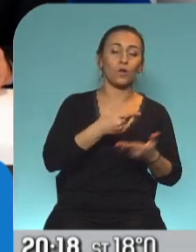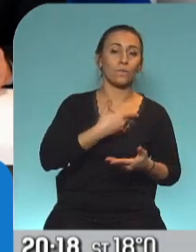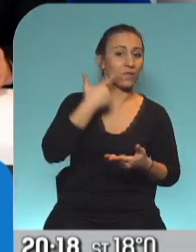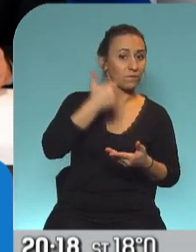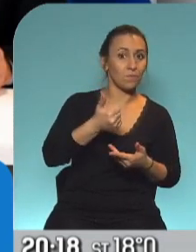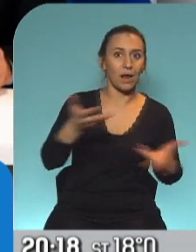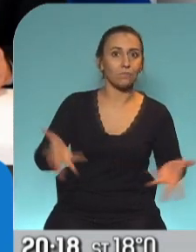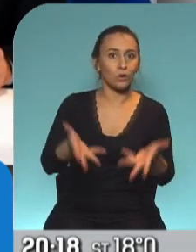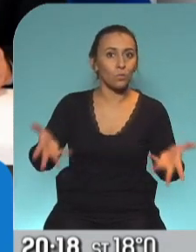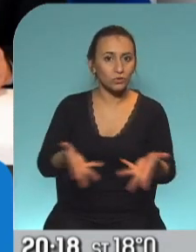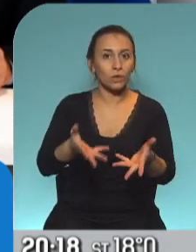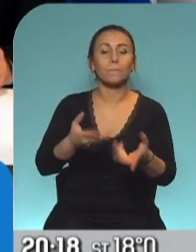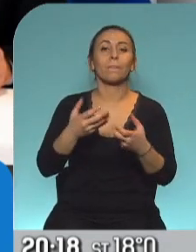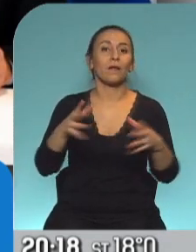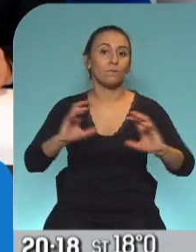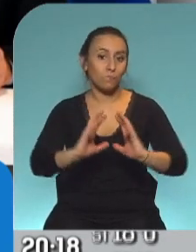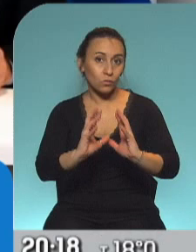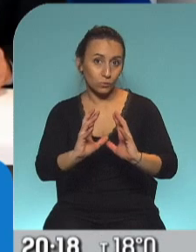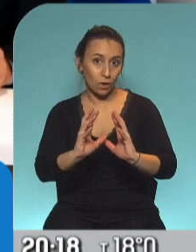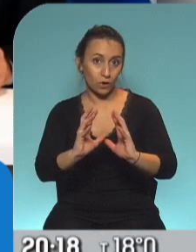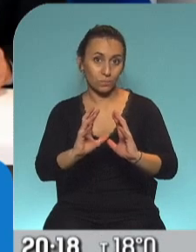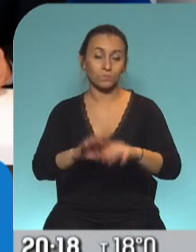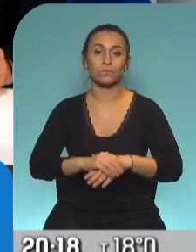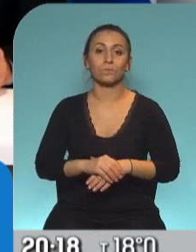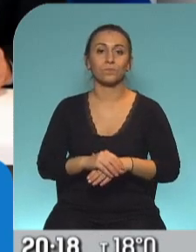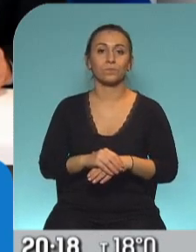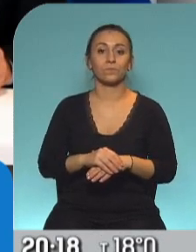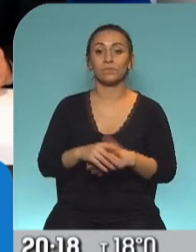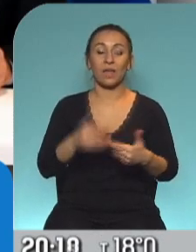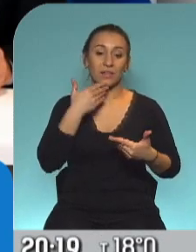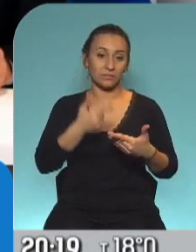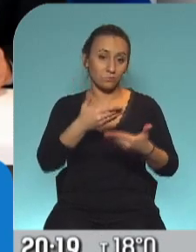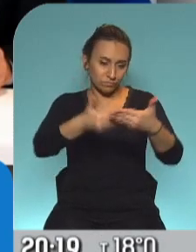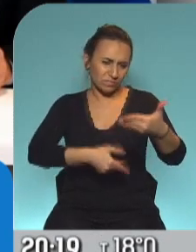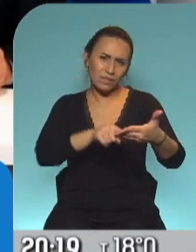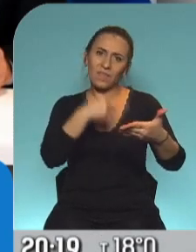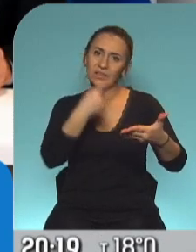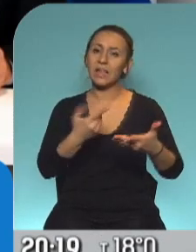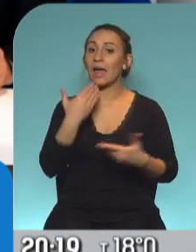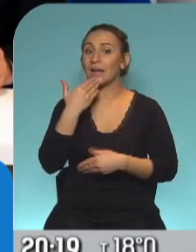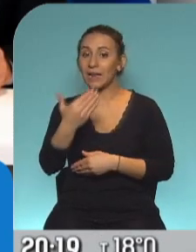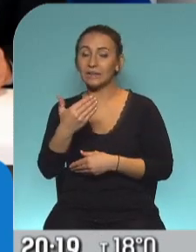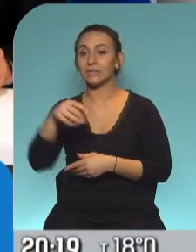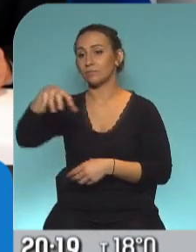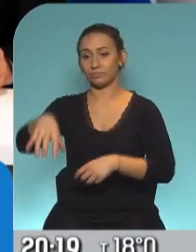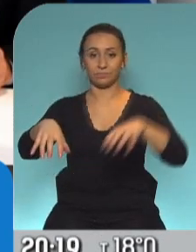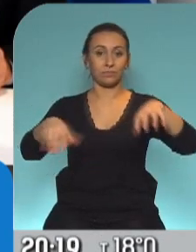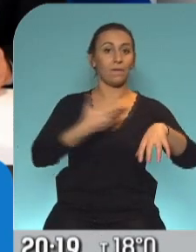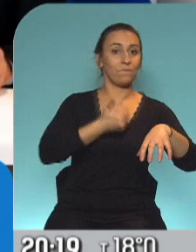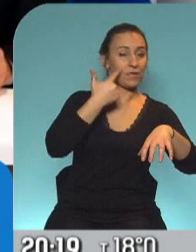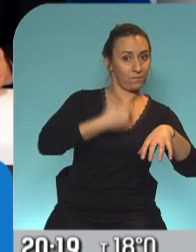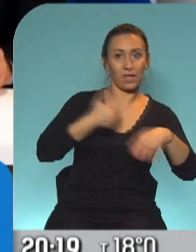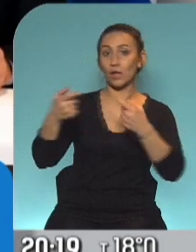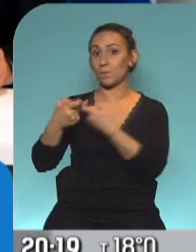fútbol. Dicen en este comunicado, dicen que gracias a este memorando de acuerdo entre estas dos organizaciones se van a